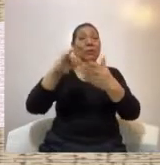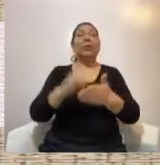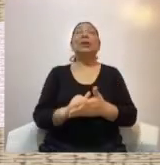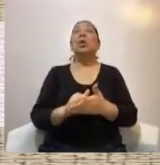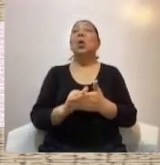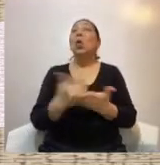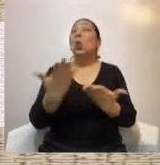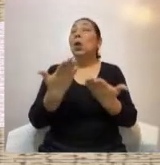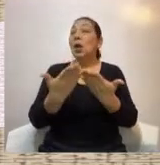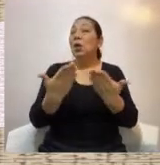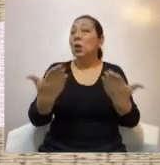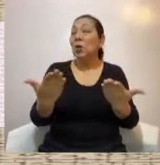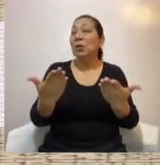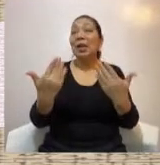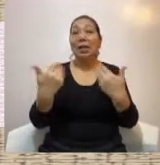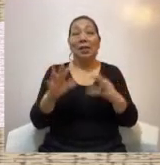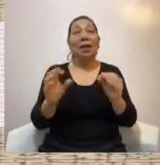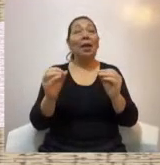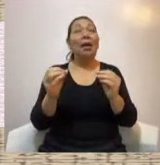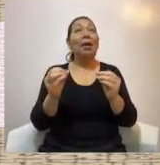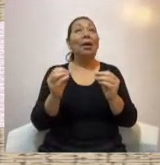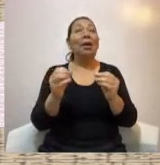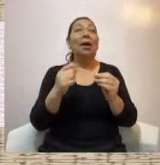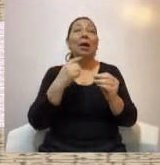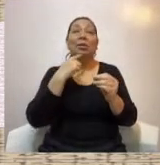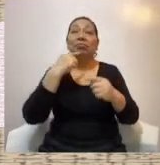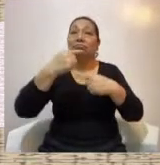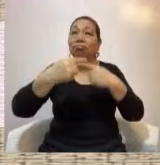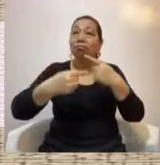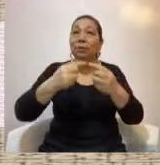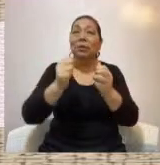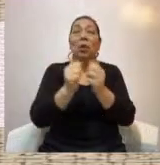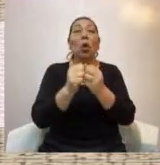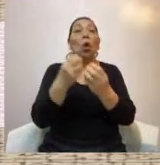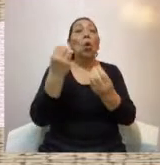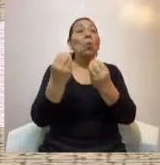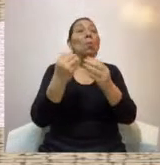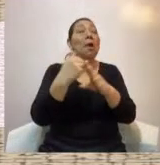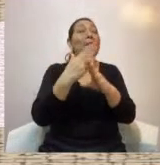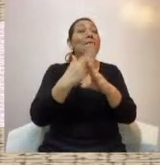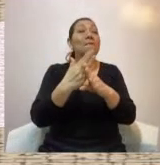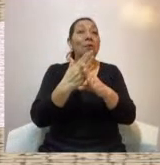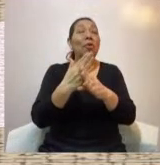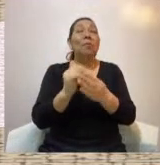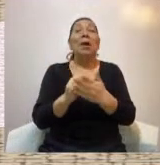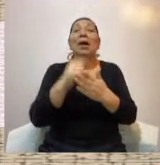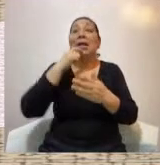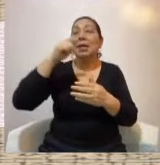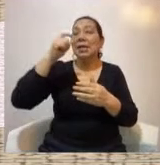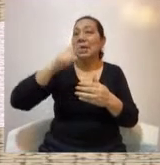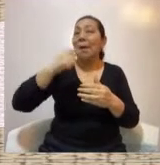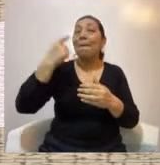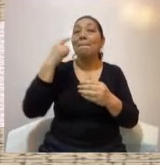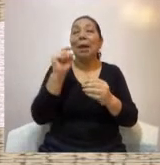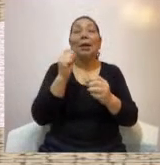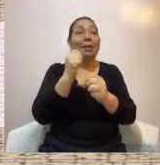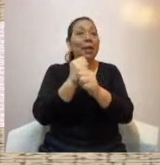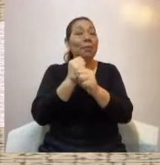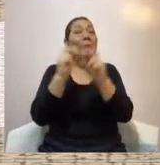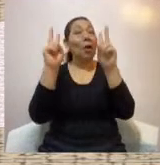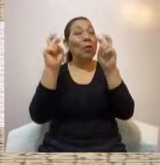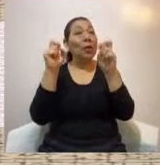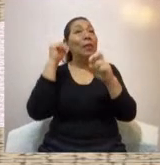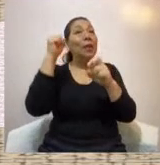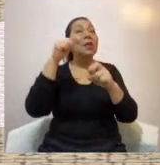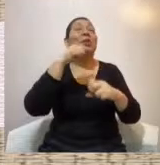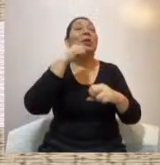incorpora un elemento que ya el tribunal lo ha señalado como una metodología necesaria para